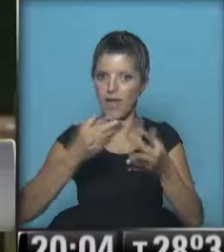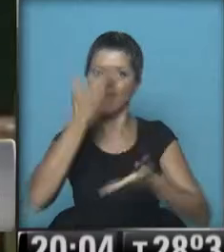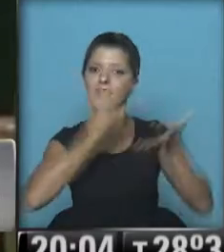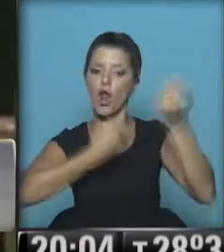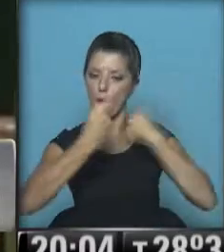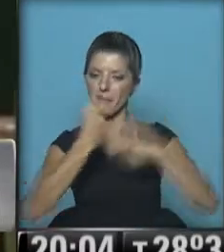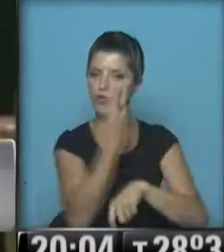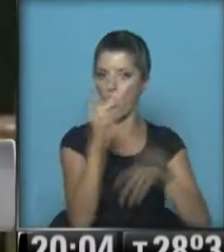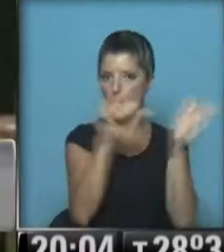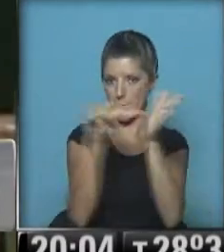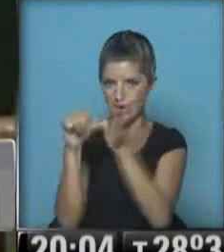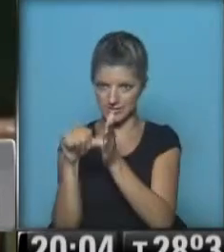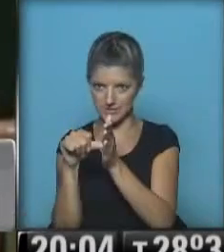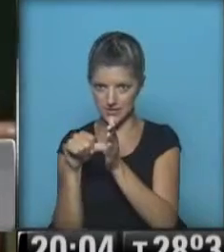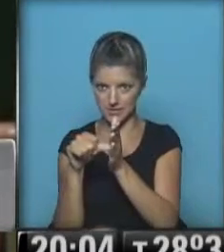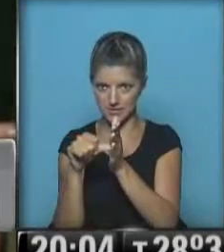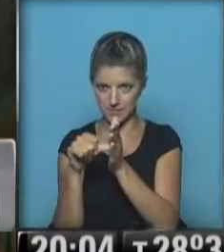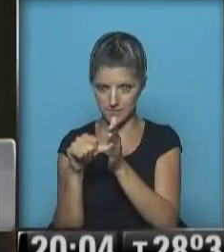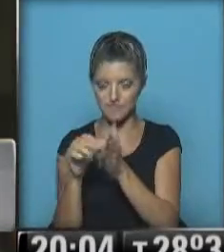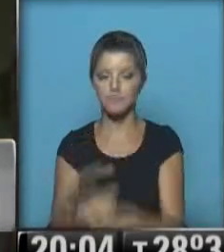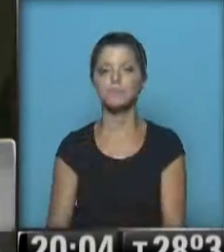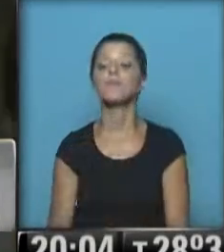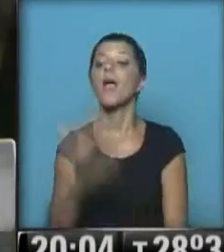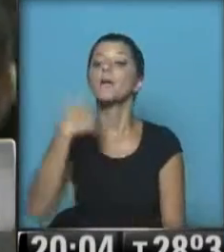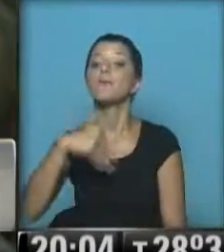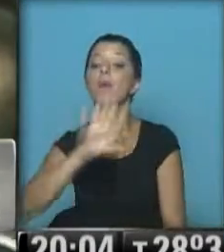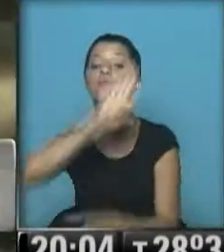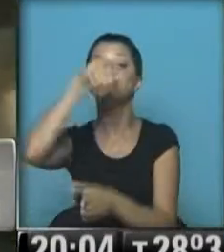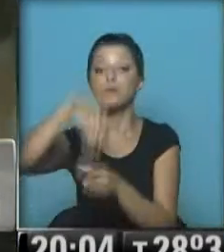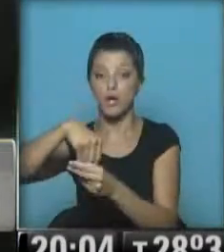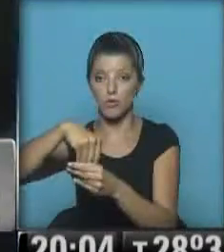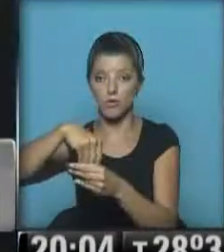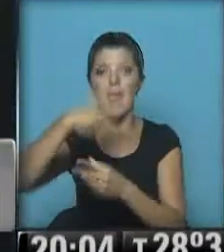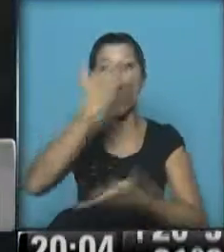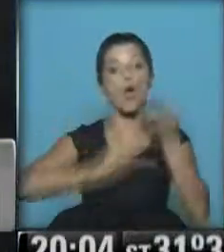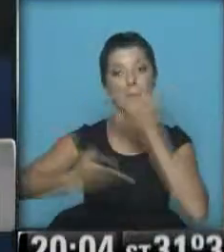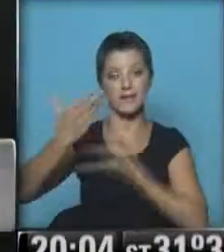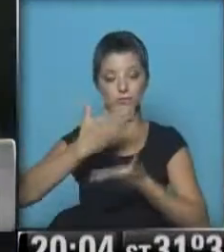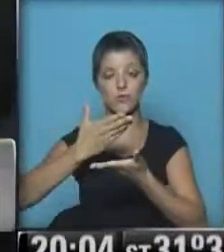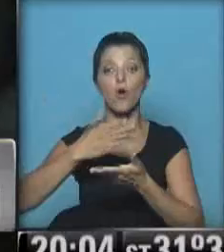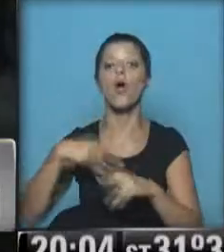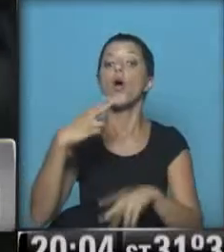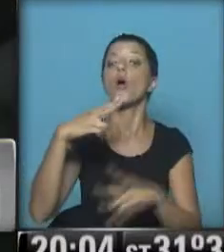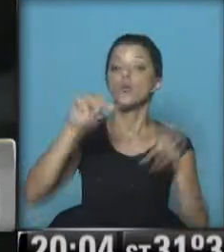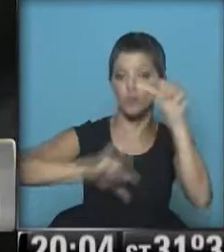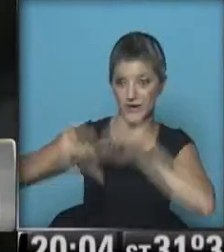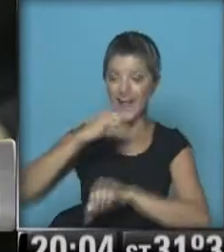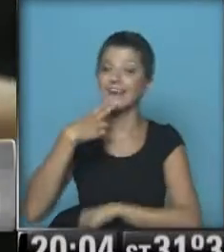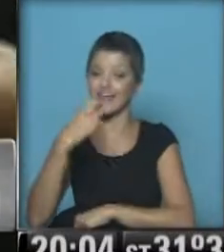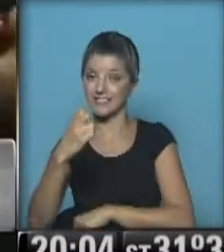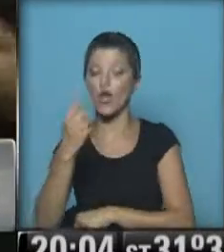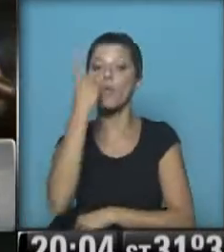comercio bilateral y vamos a incluir la cooperación nucleoeléctrica como una